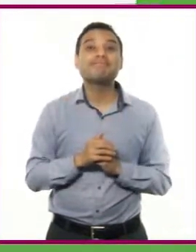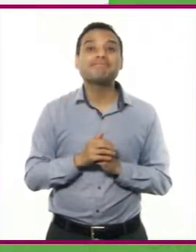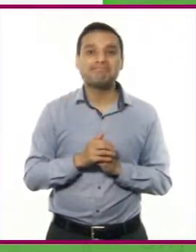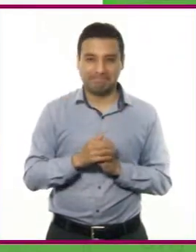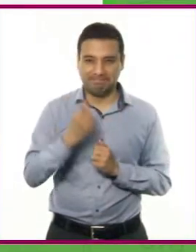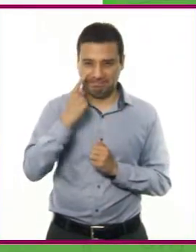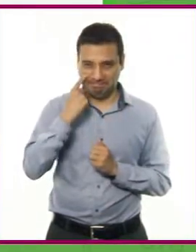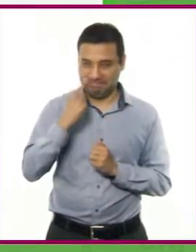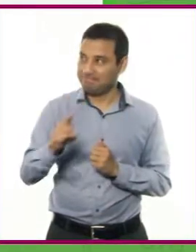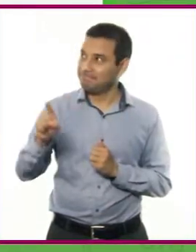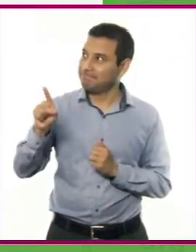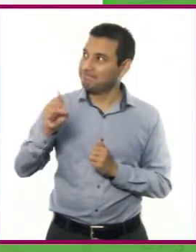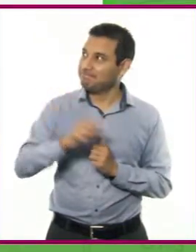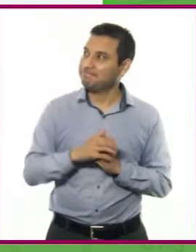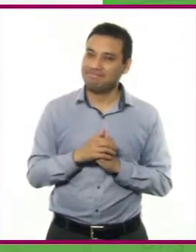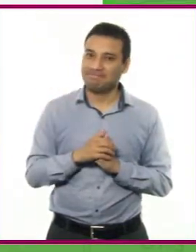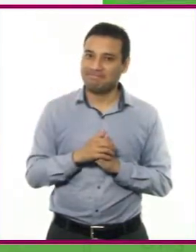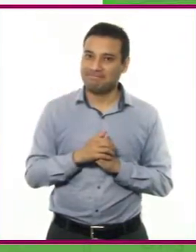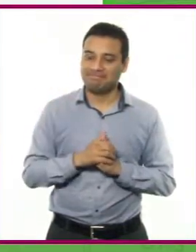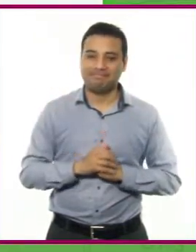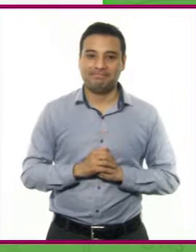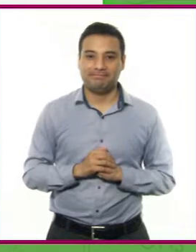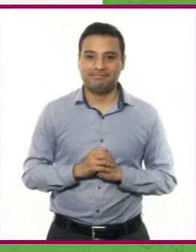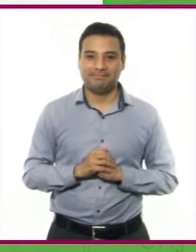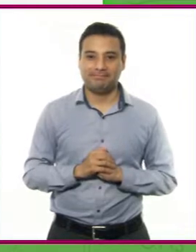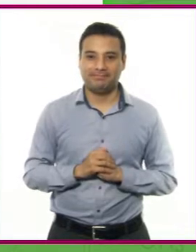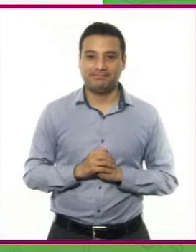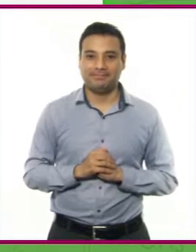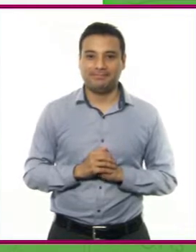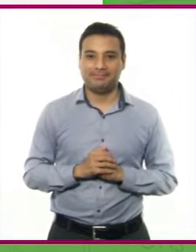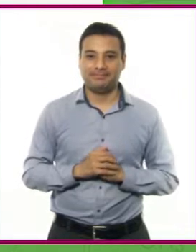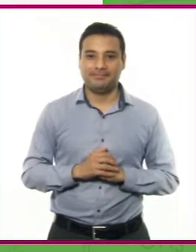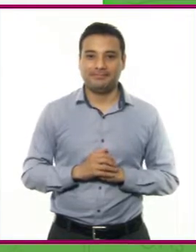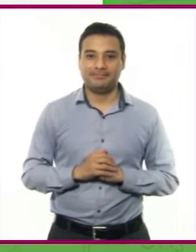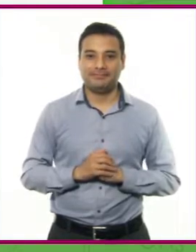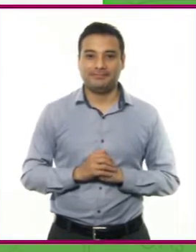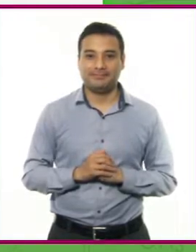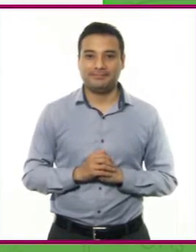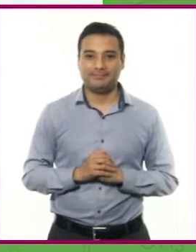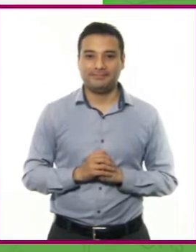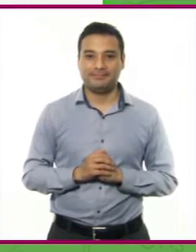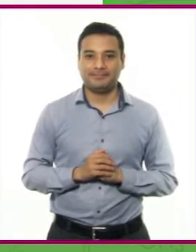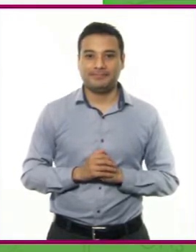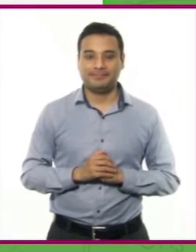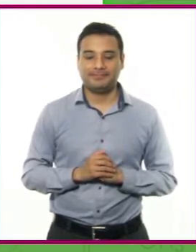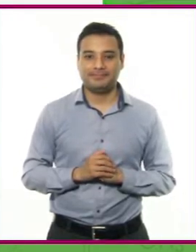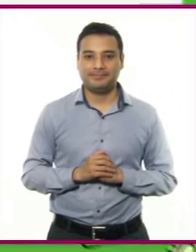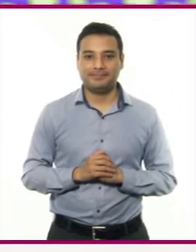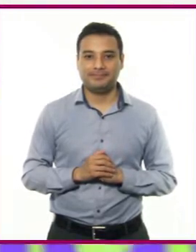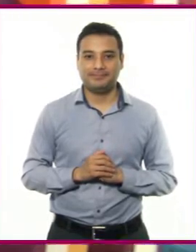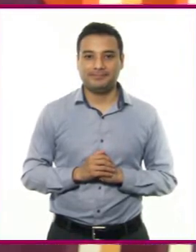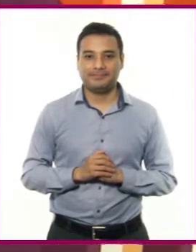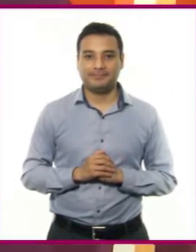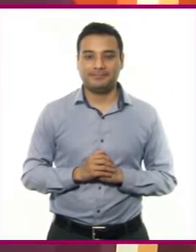esperado que explica las implicaciones de las adicciones en la salud personal, familiar y en la sociedad.